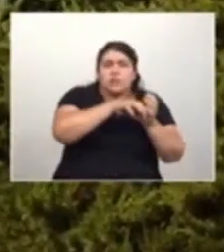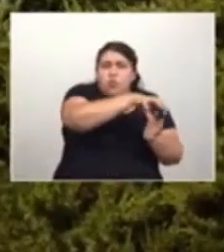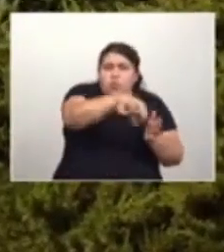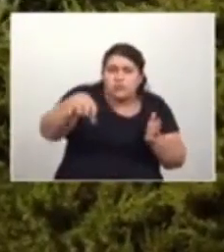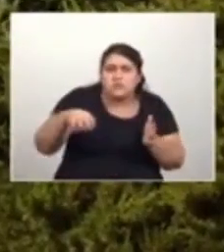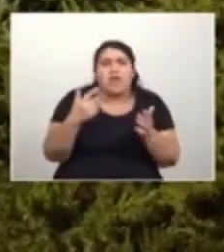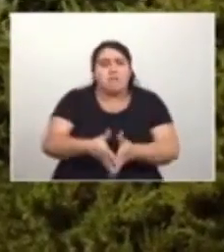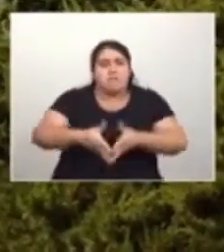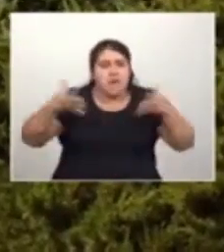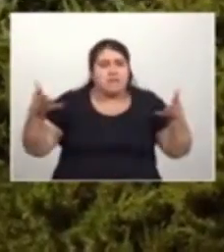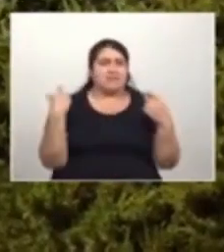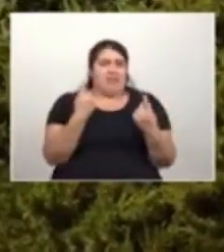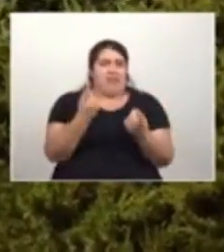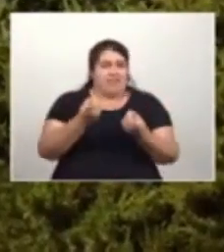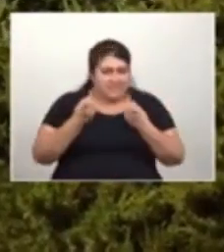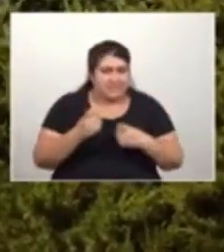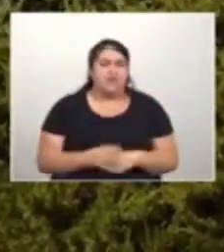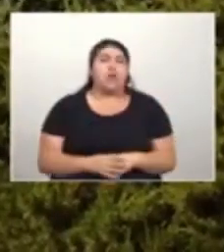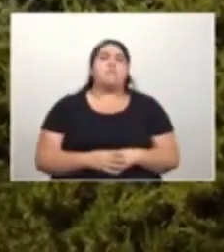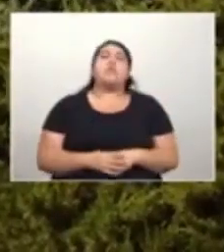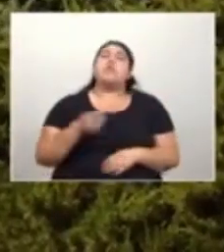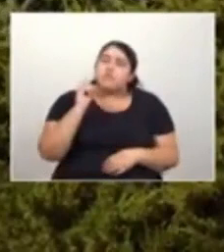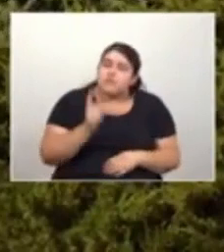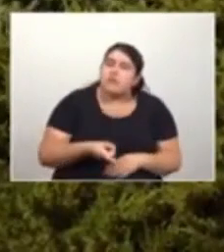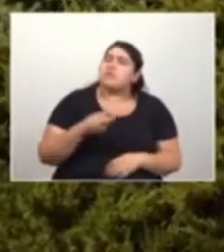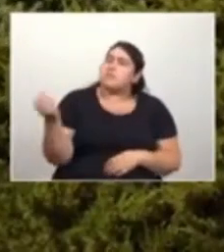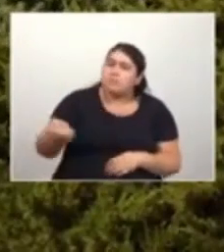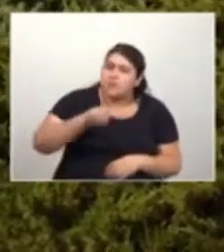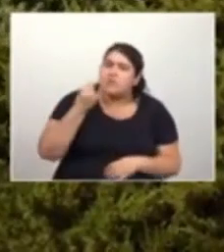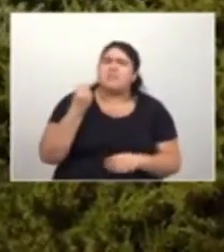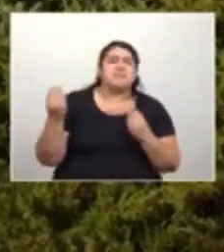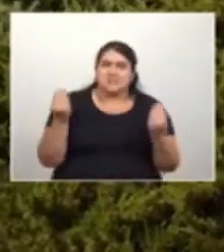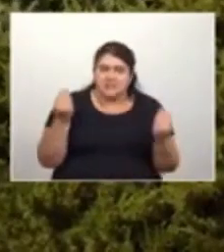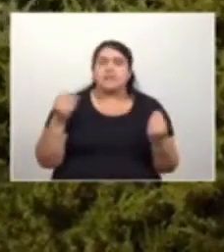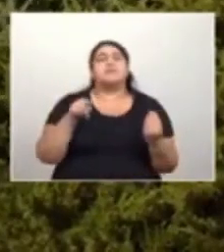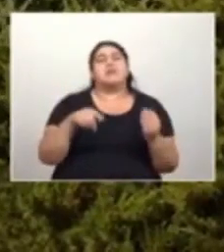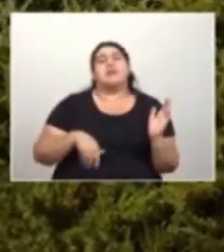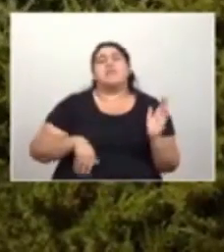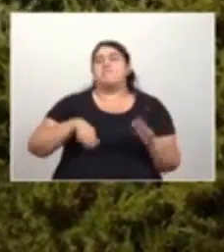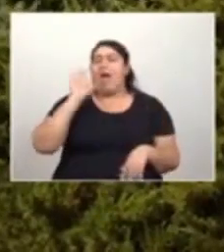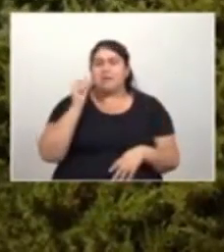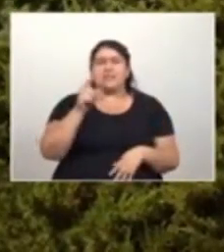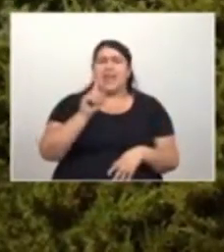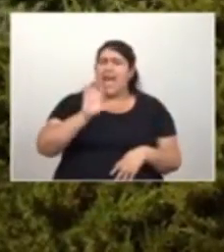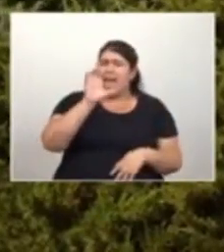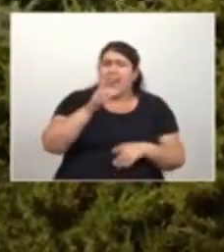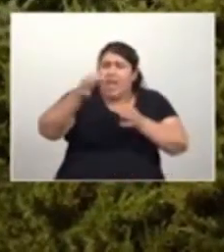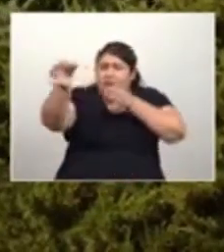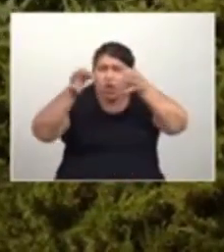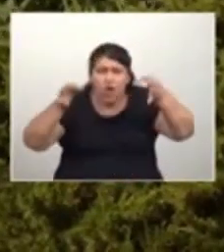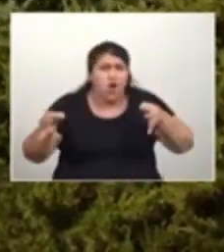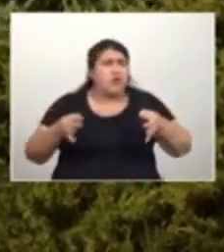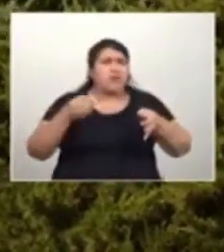estamos donde está radicada, pero necesitamos también la posibilidad de que en todas las regiones y en